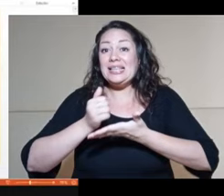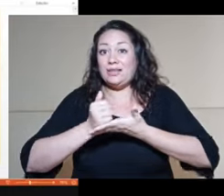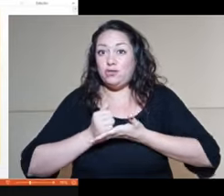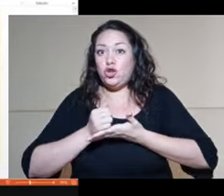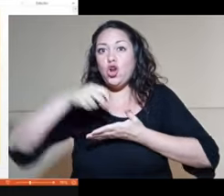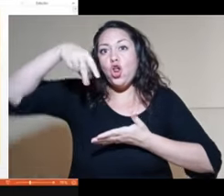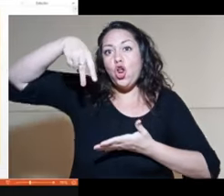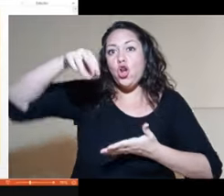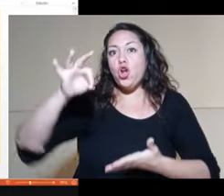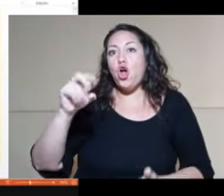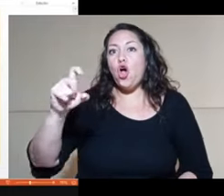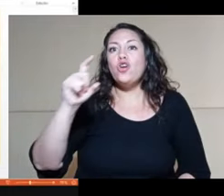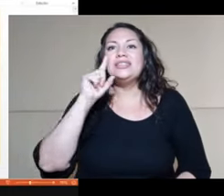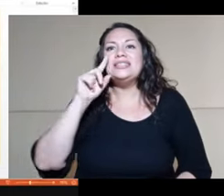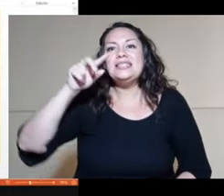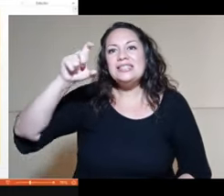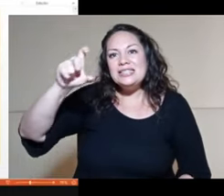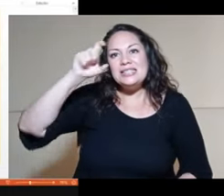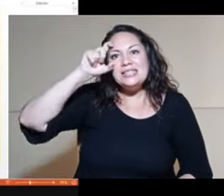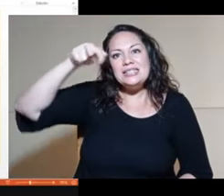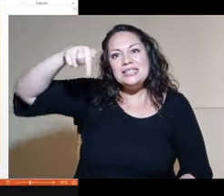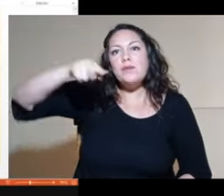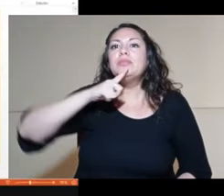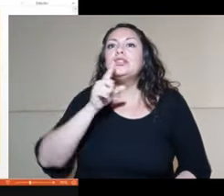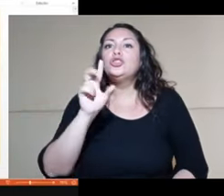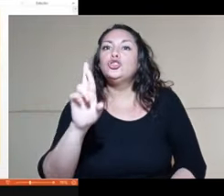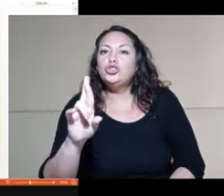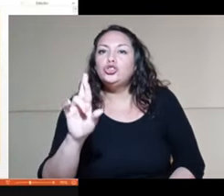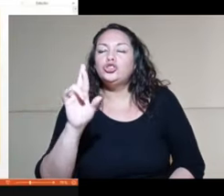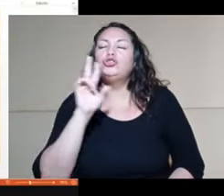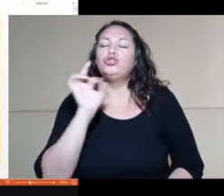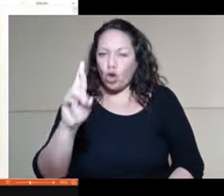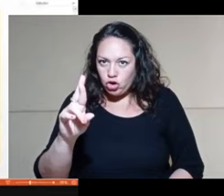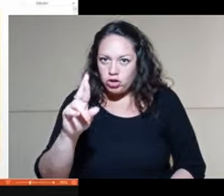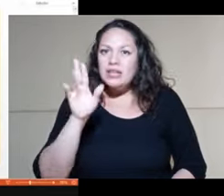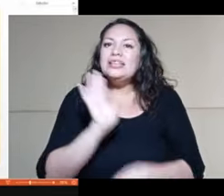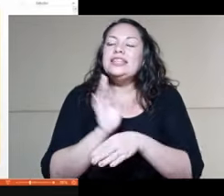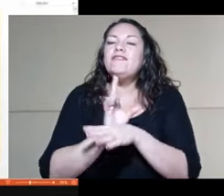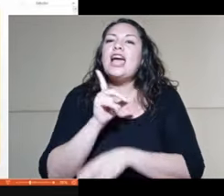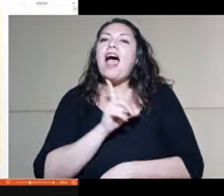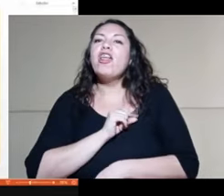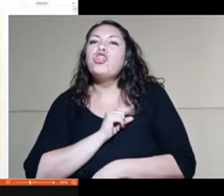llaman nociceptores. Nociceptores quiere decir que son los receptores para el dolor.